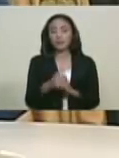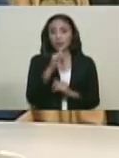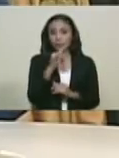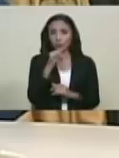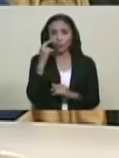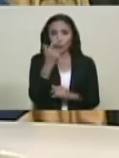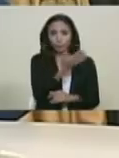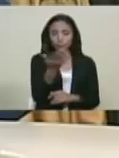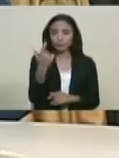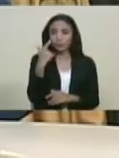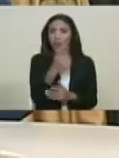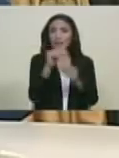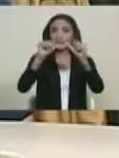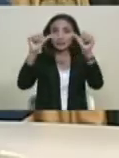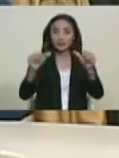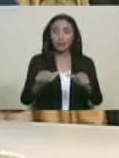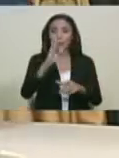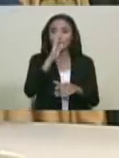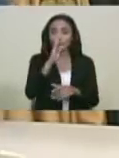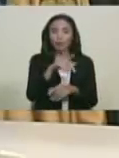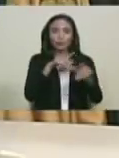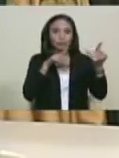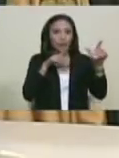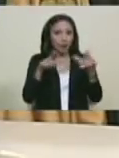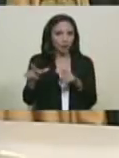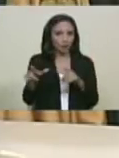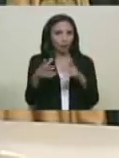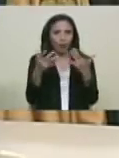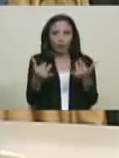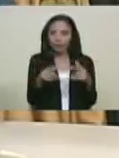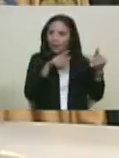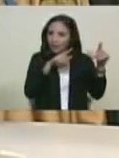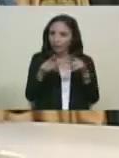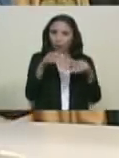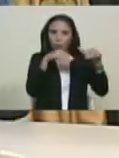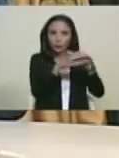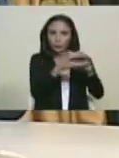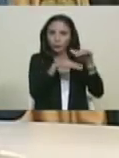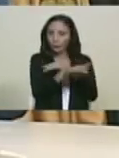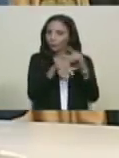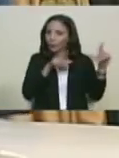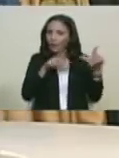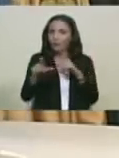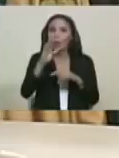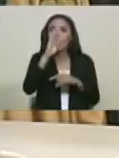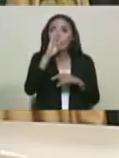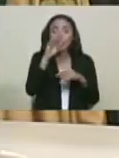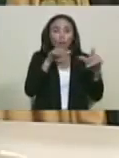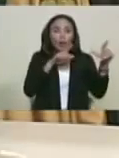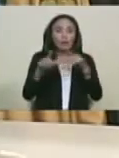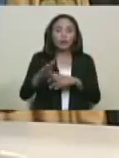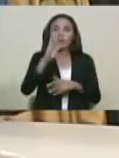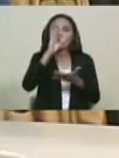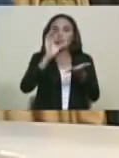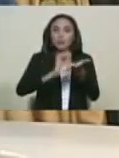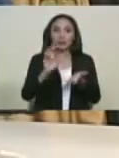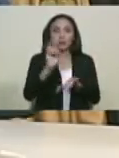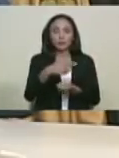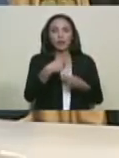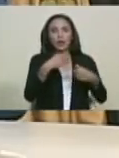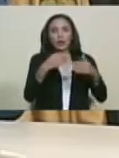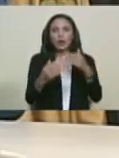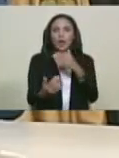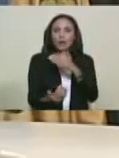ya el sistema bancario nacional tiene el nuevo cómodo monetario el banco central de venezuela tiene